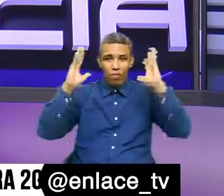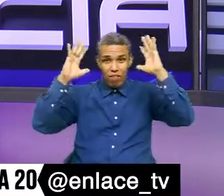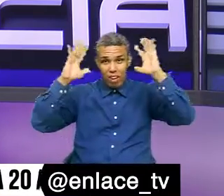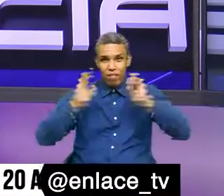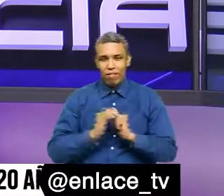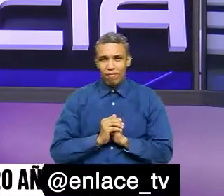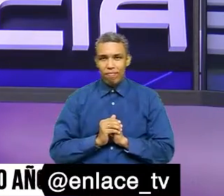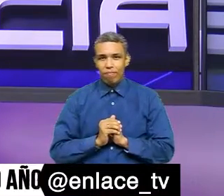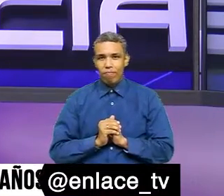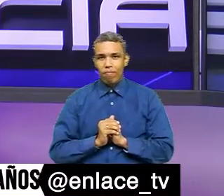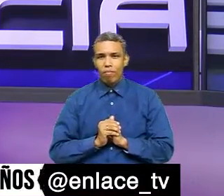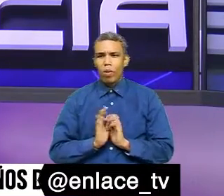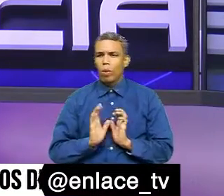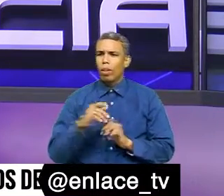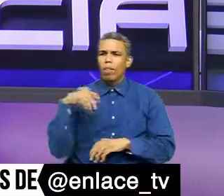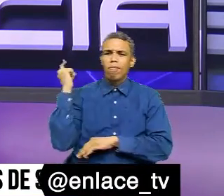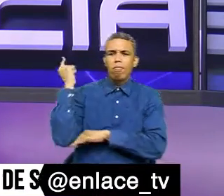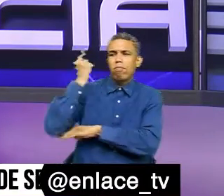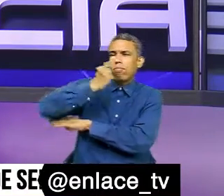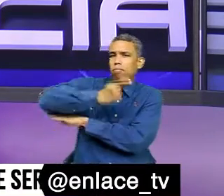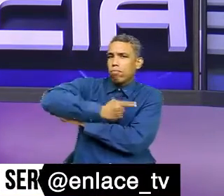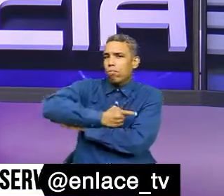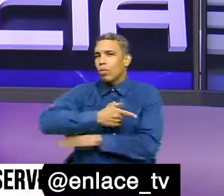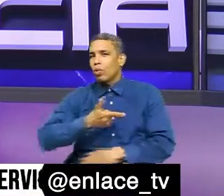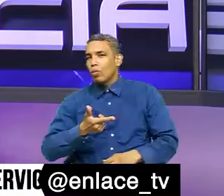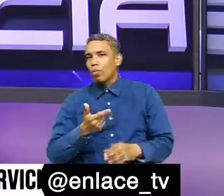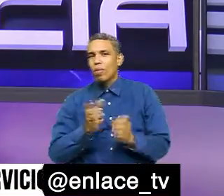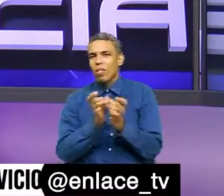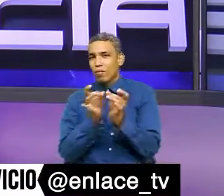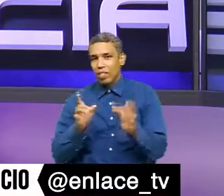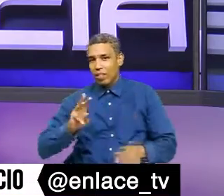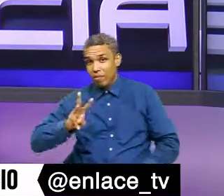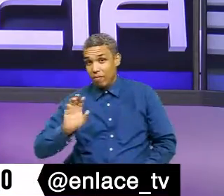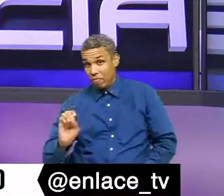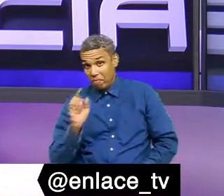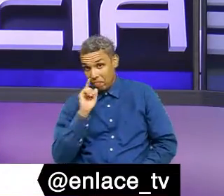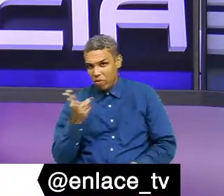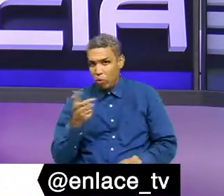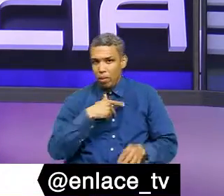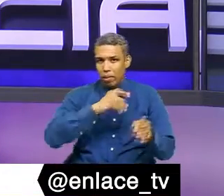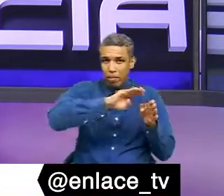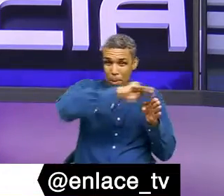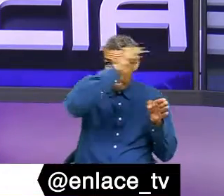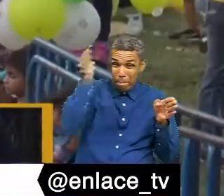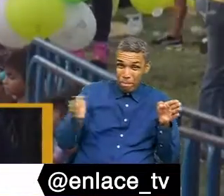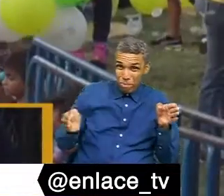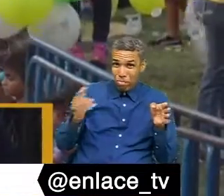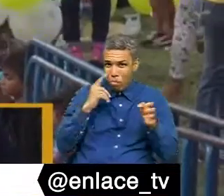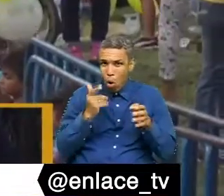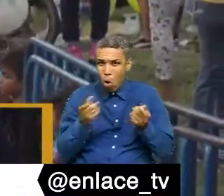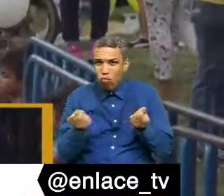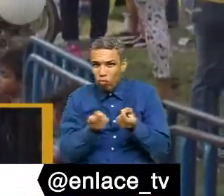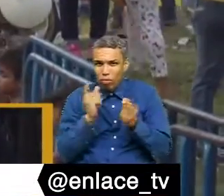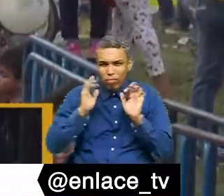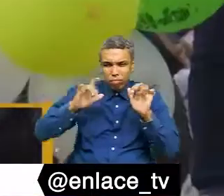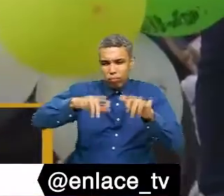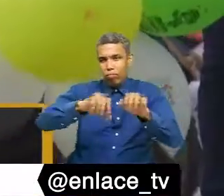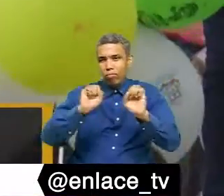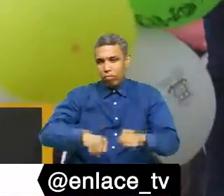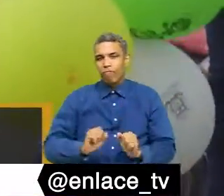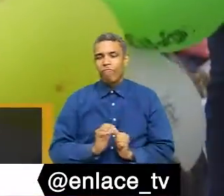espera en una gran jornada que se realizará este domingo 30 de octubre en la Ruta 65. Desde las 3 de la tarde, la jornada que